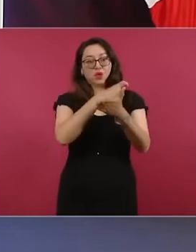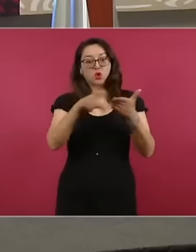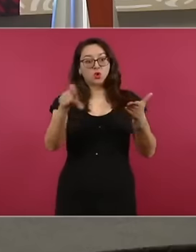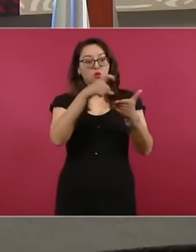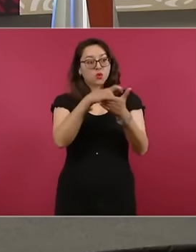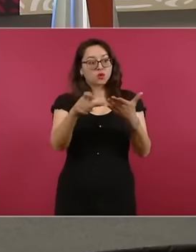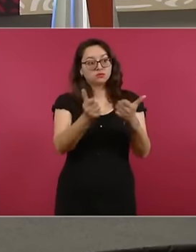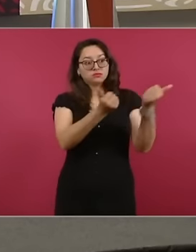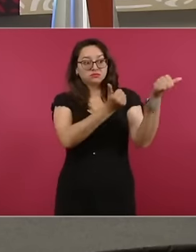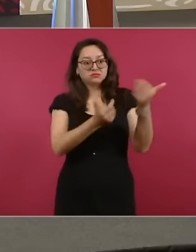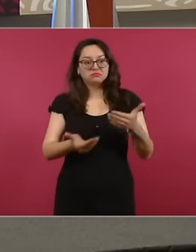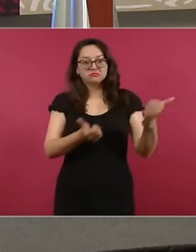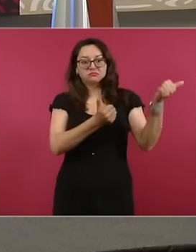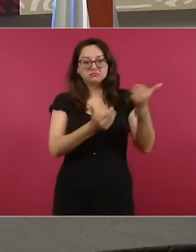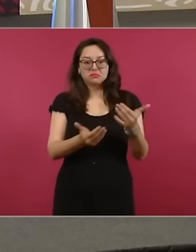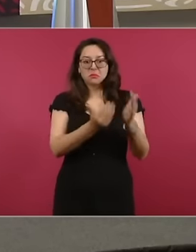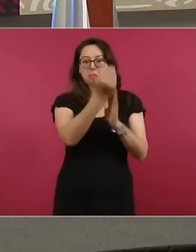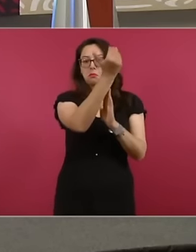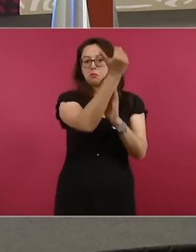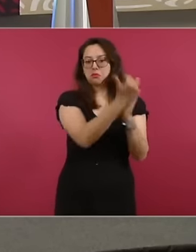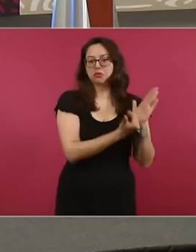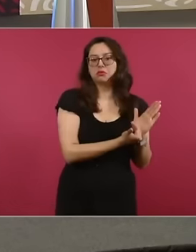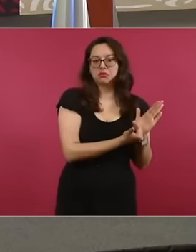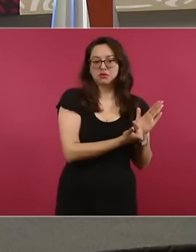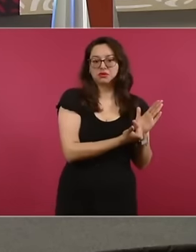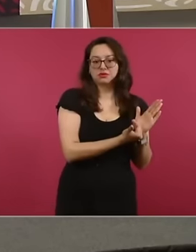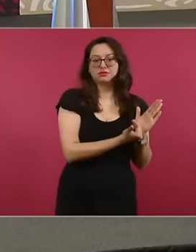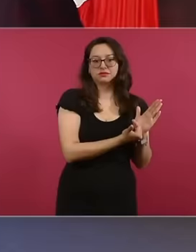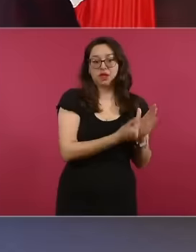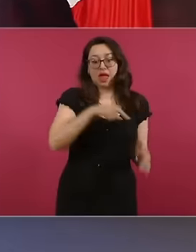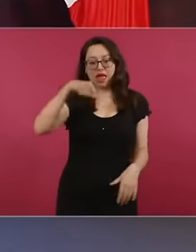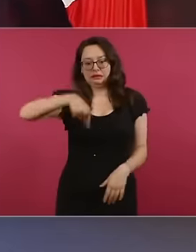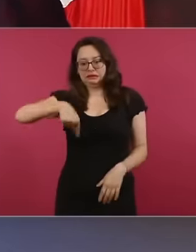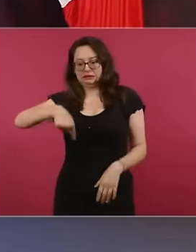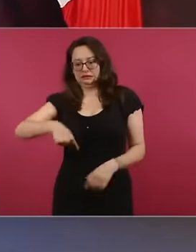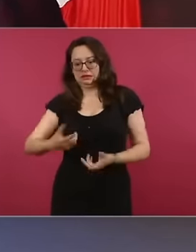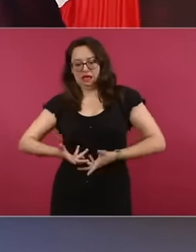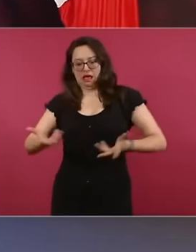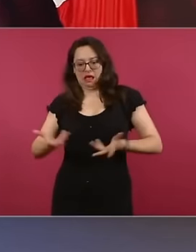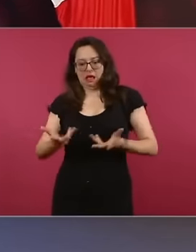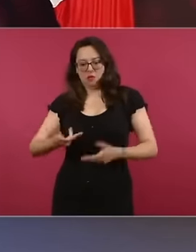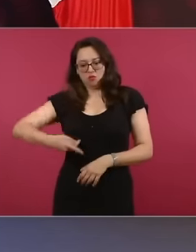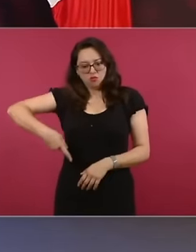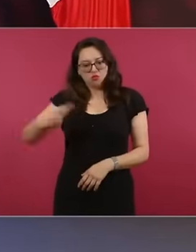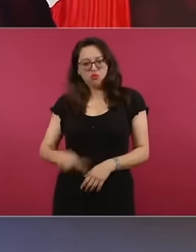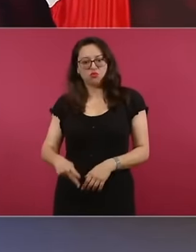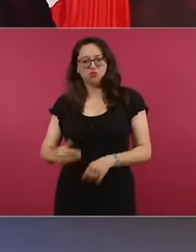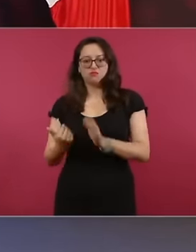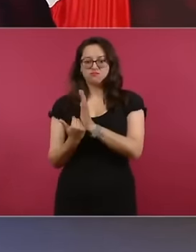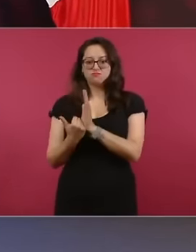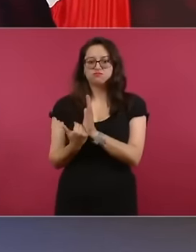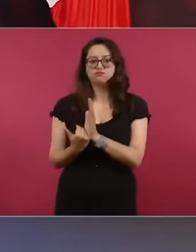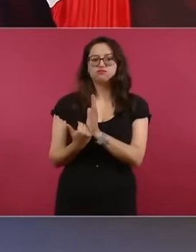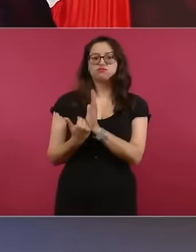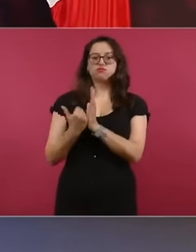Y esto es lo que esperamos dejar, solo 77 mil